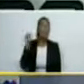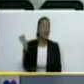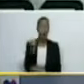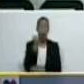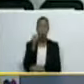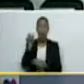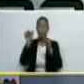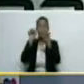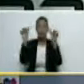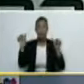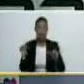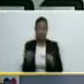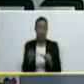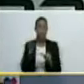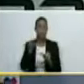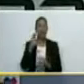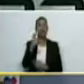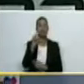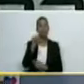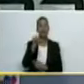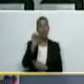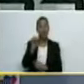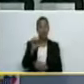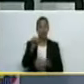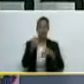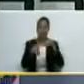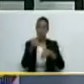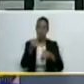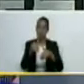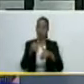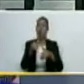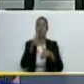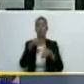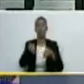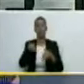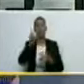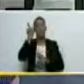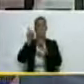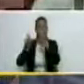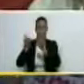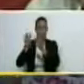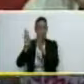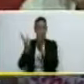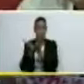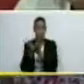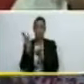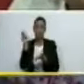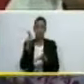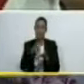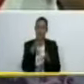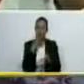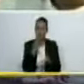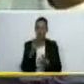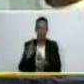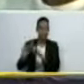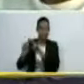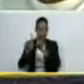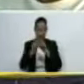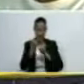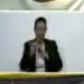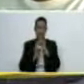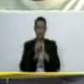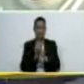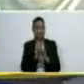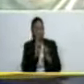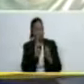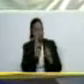electoral del mundo, reconocido por todas las personas que han venido aquí a nuestro país en las distintas